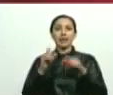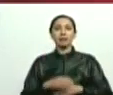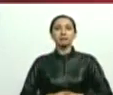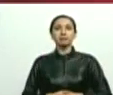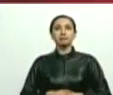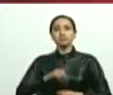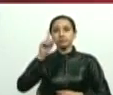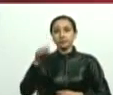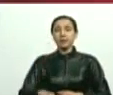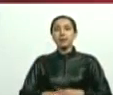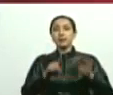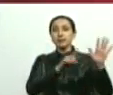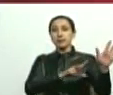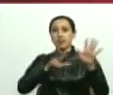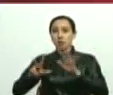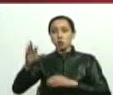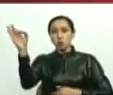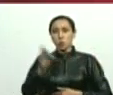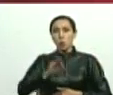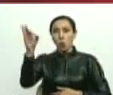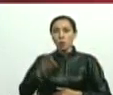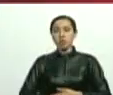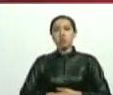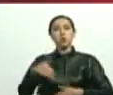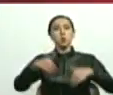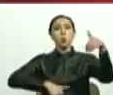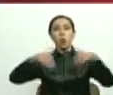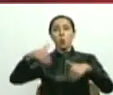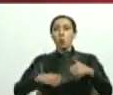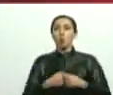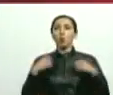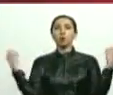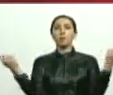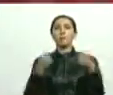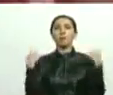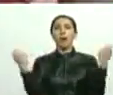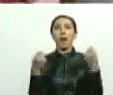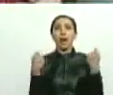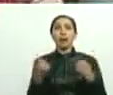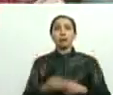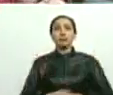el 68% de los votos populares.